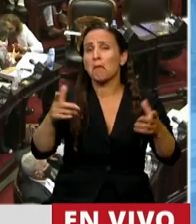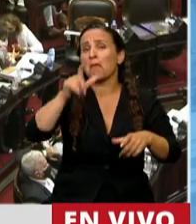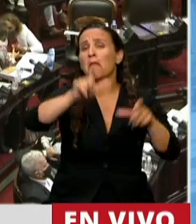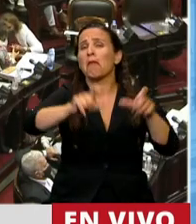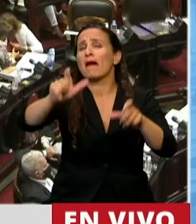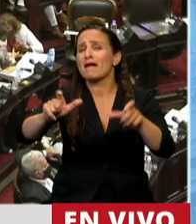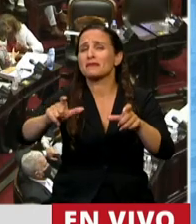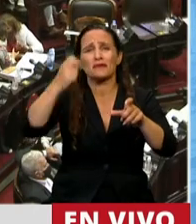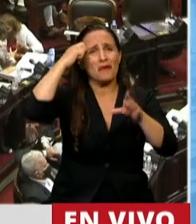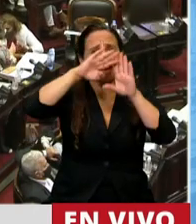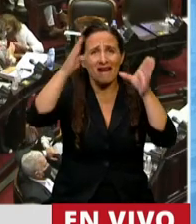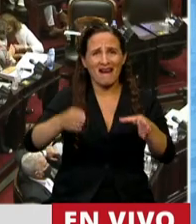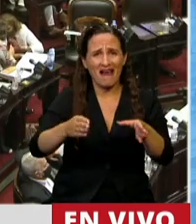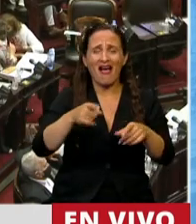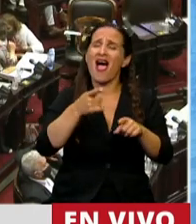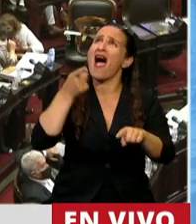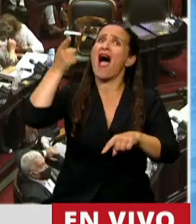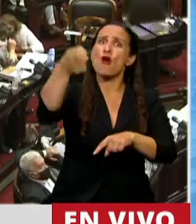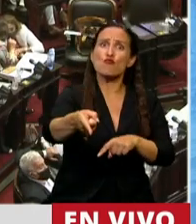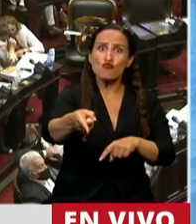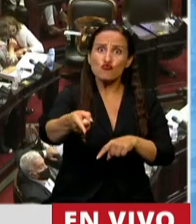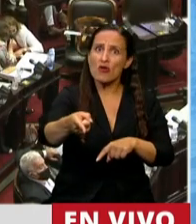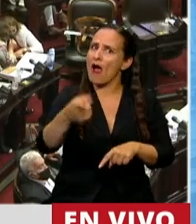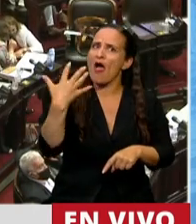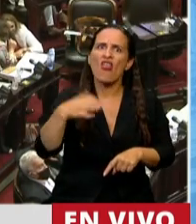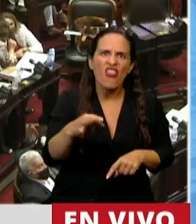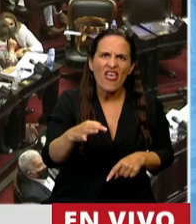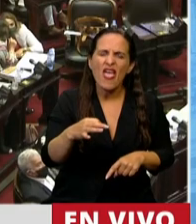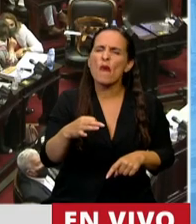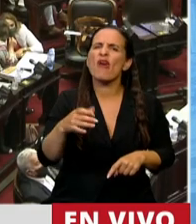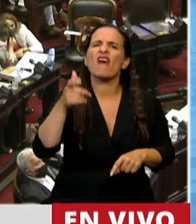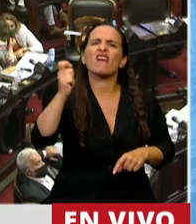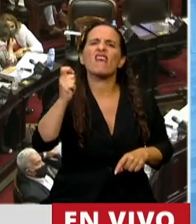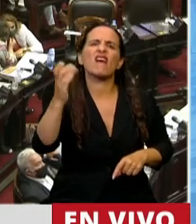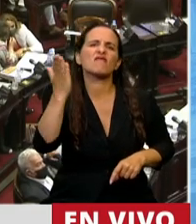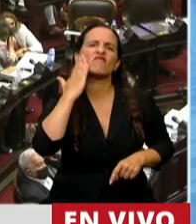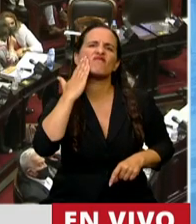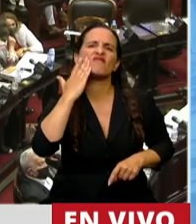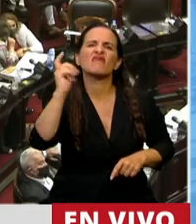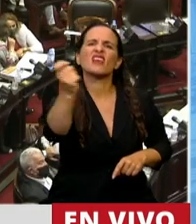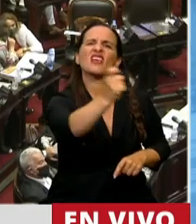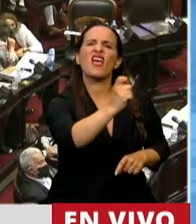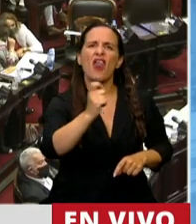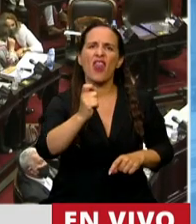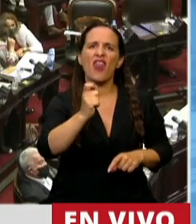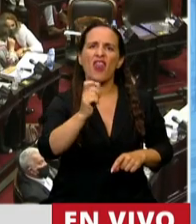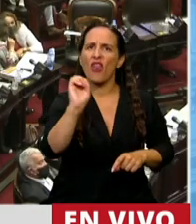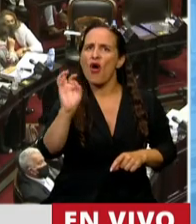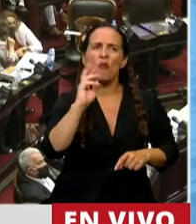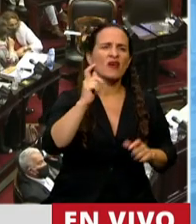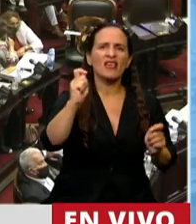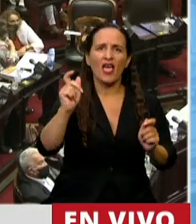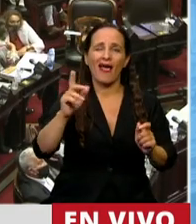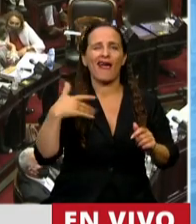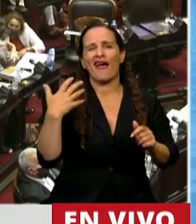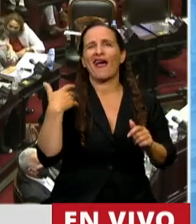que formular a otro colega una acusación, tiene que hacerlo dando la cara, no generalizando, porque así